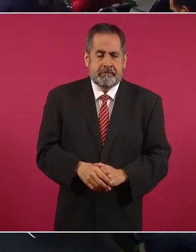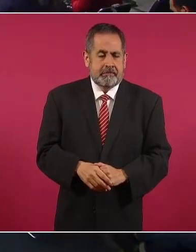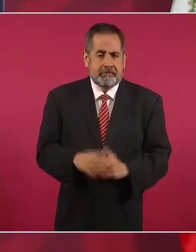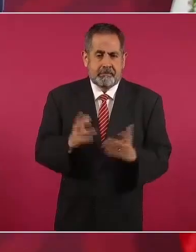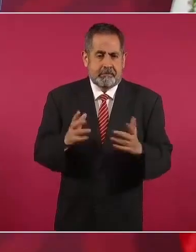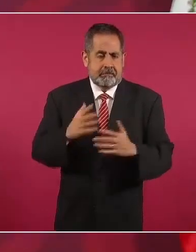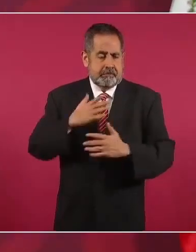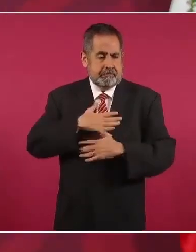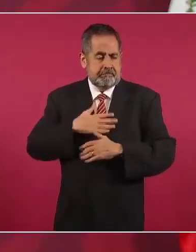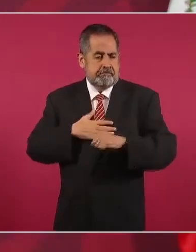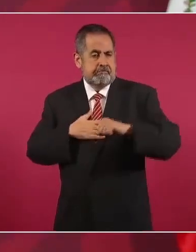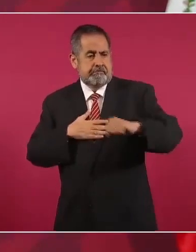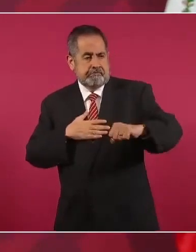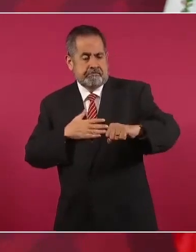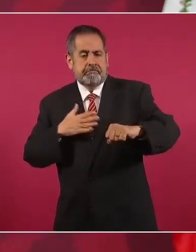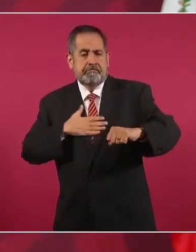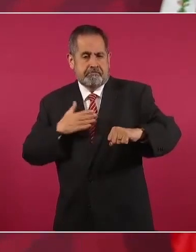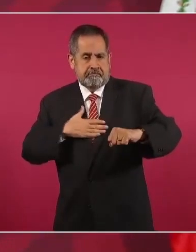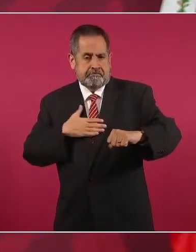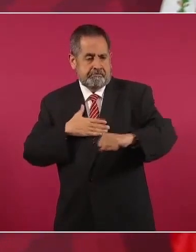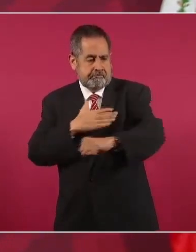Pero ese es mi escudo